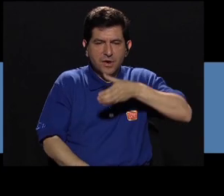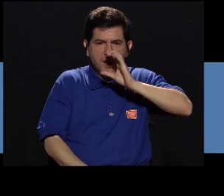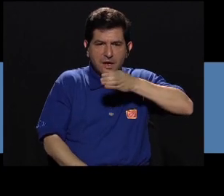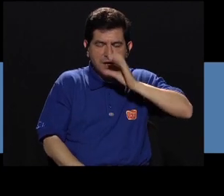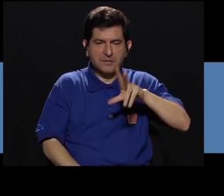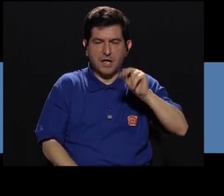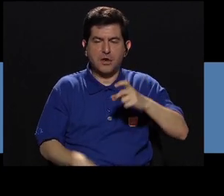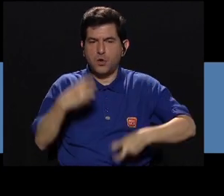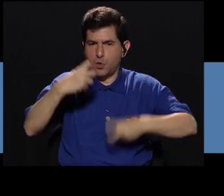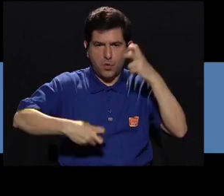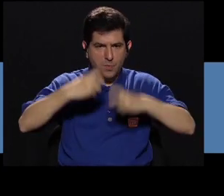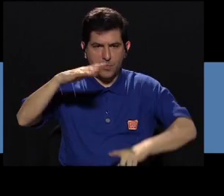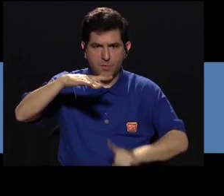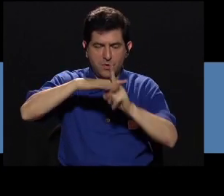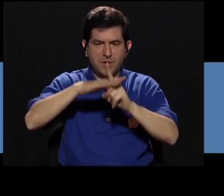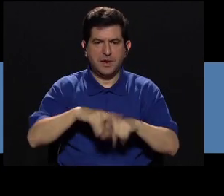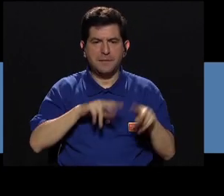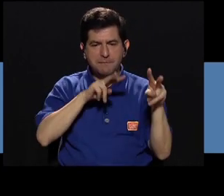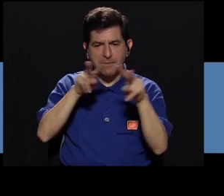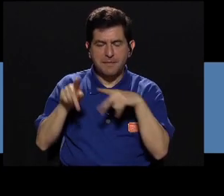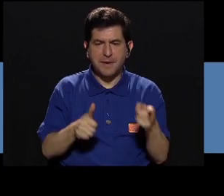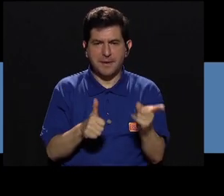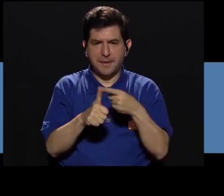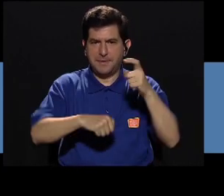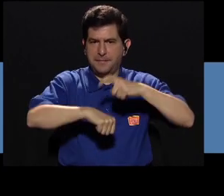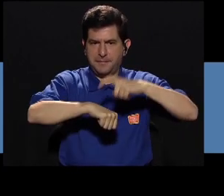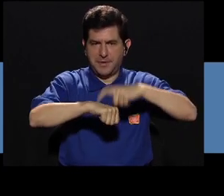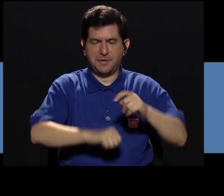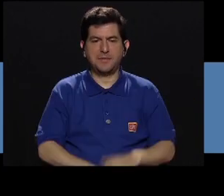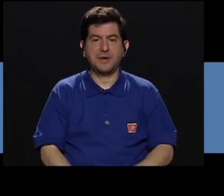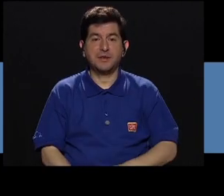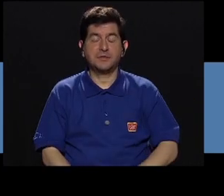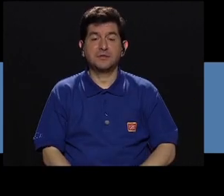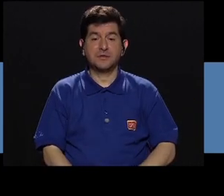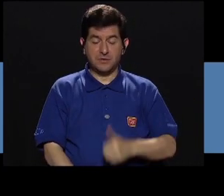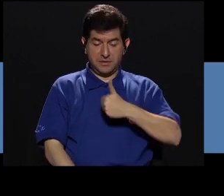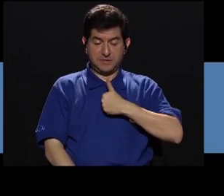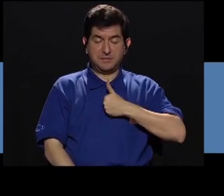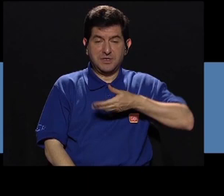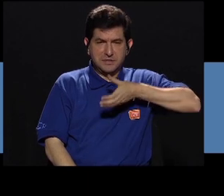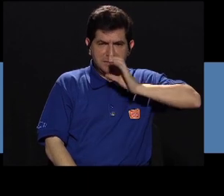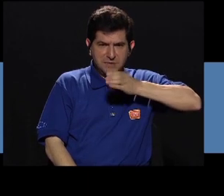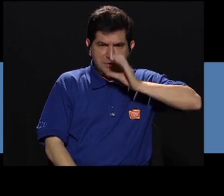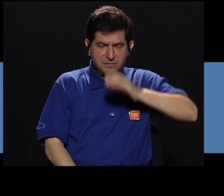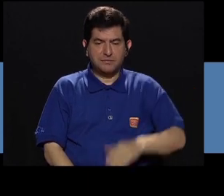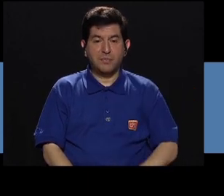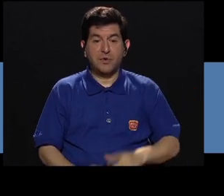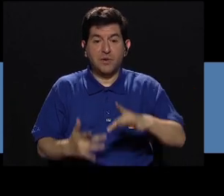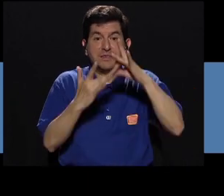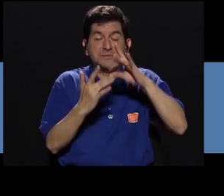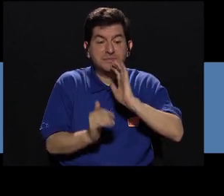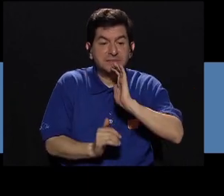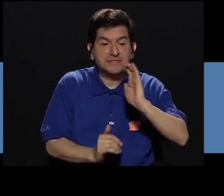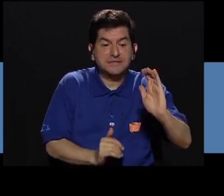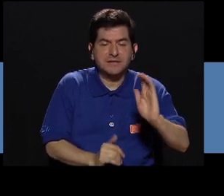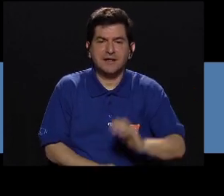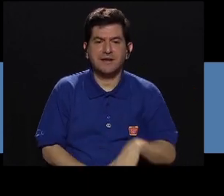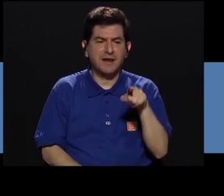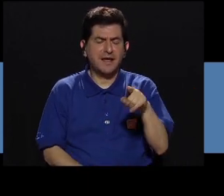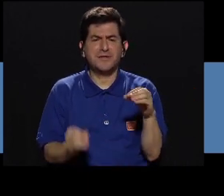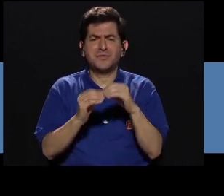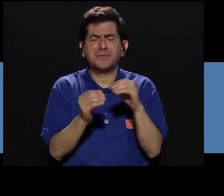para no tener complicaciones dentro de la vigilancia inicial debe ser nuestra estado de hidratación especialmente en los niños porque ellos son